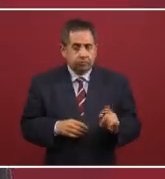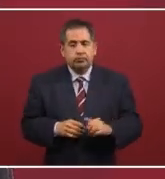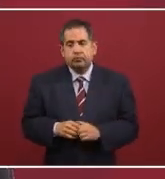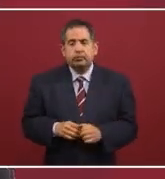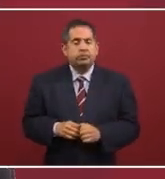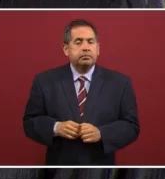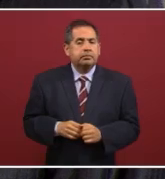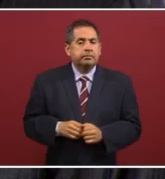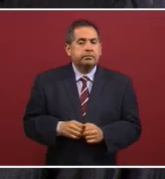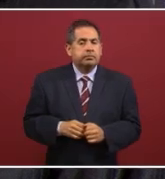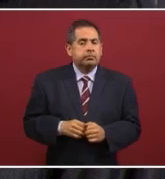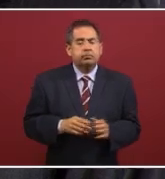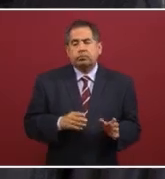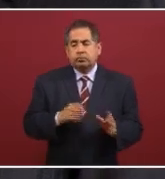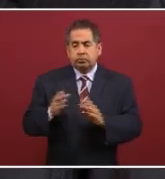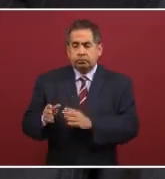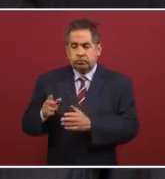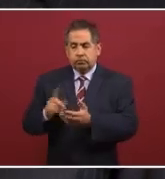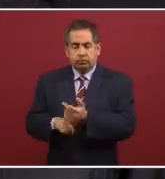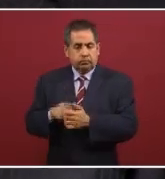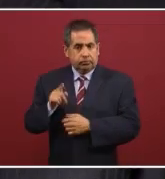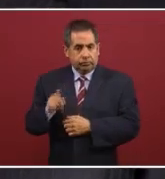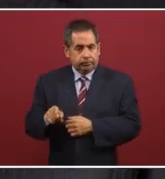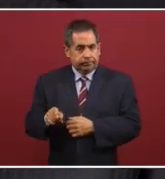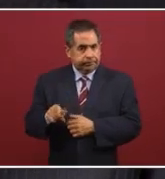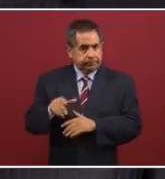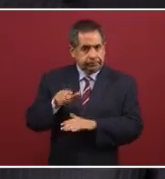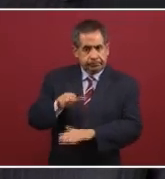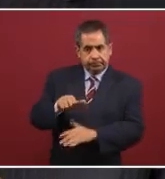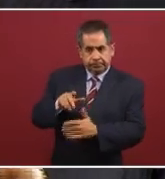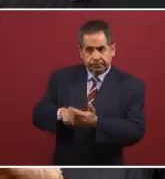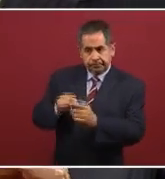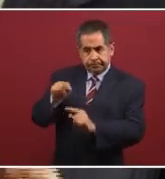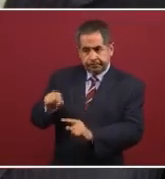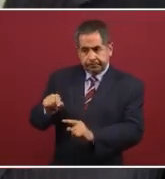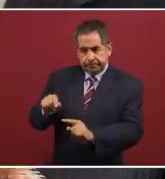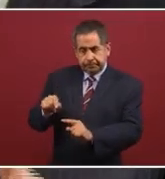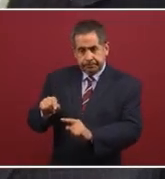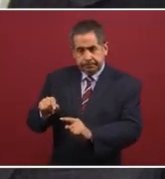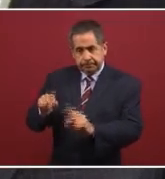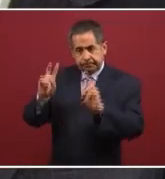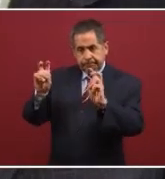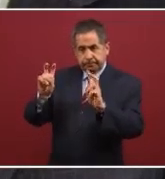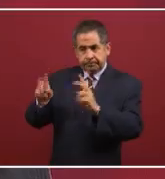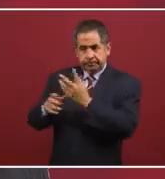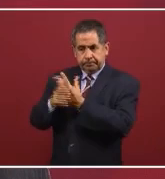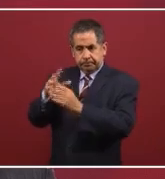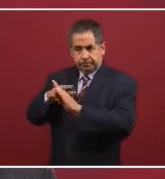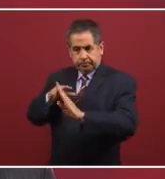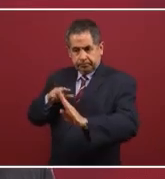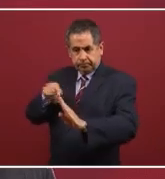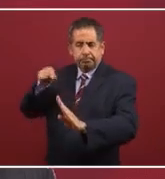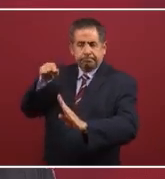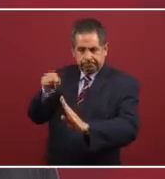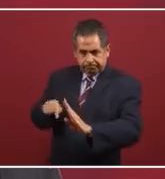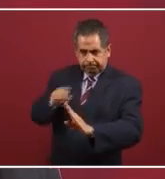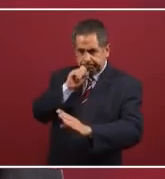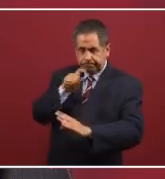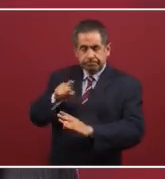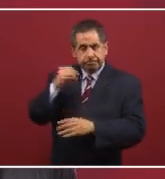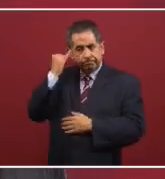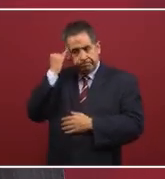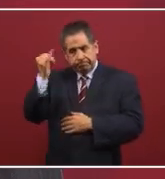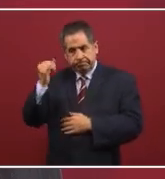resolviendo, y lo de el tema migratorio, con el